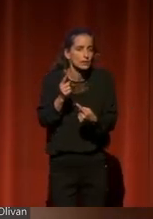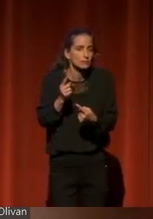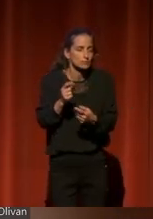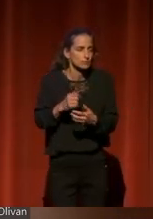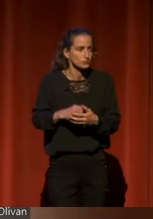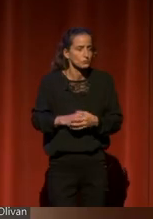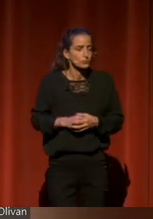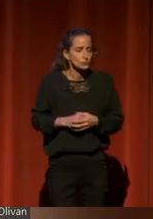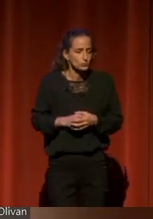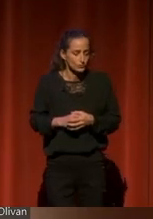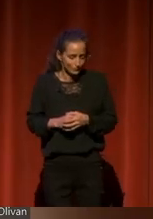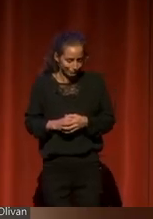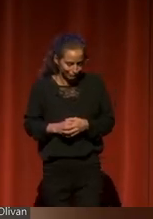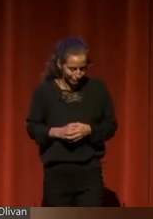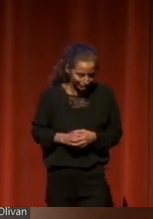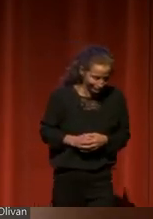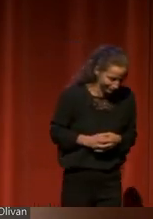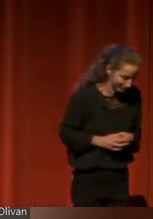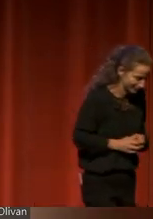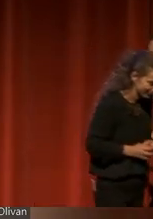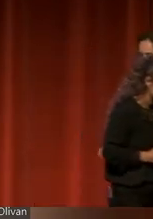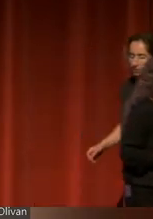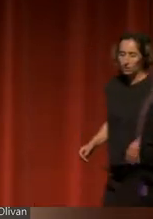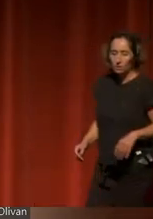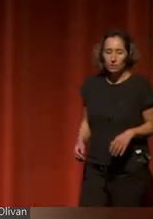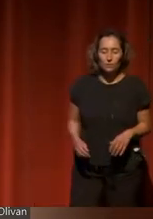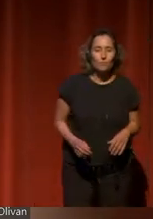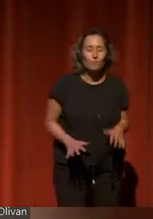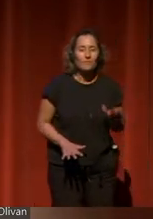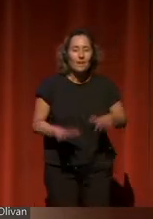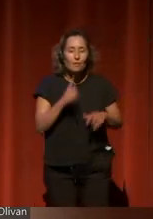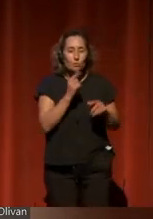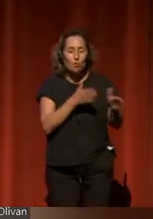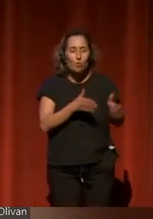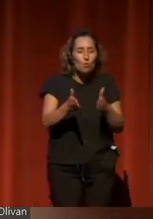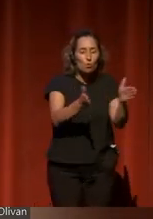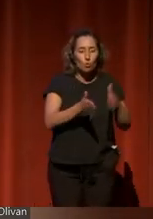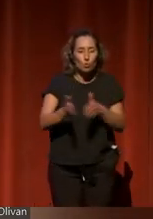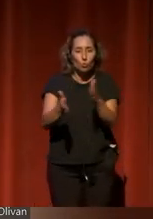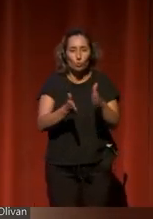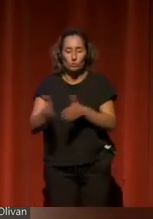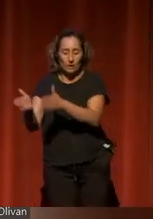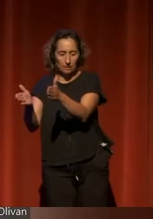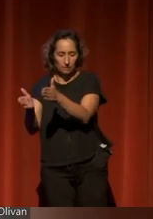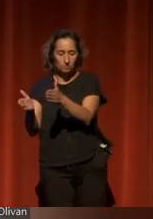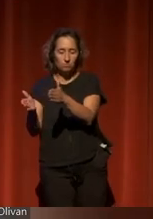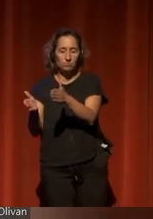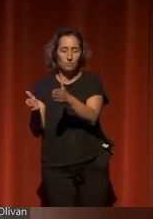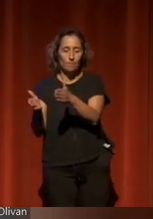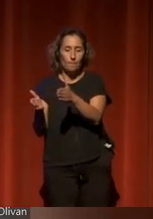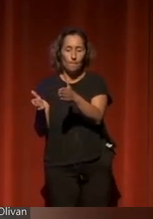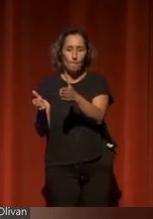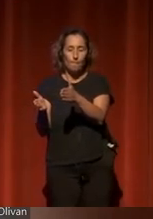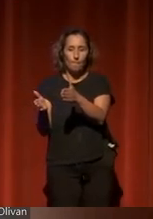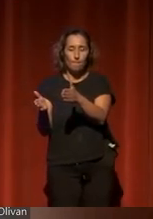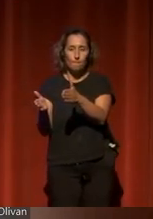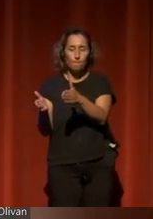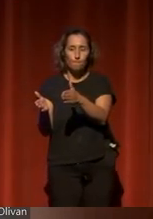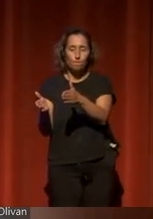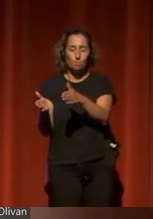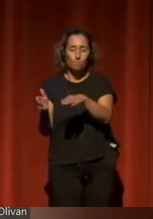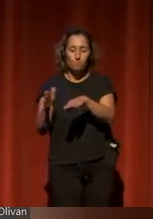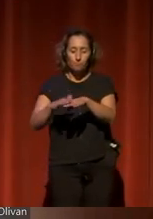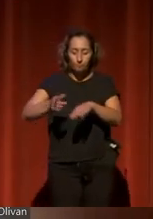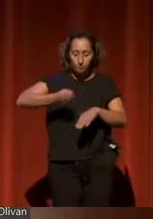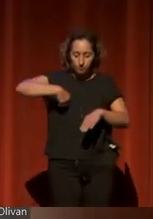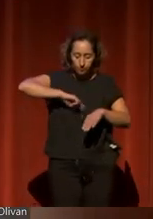el Ah bueno pues en fin un itinerario una hoja de ruta para la e formación eh